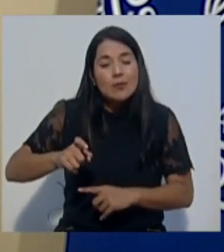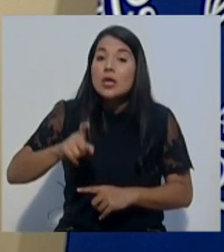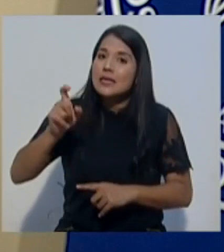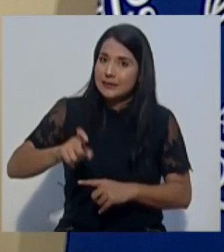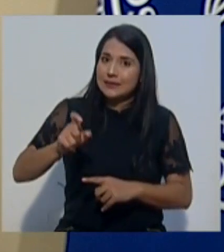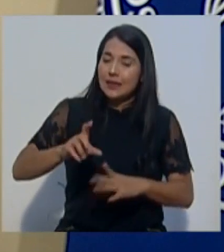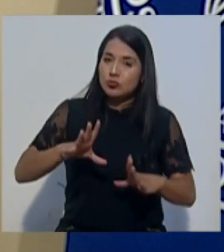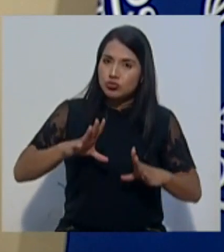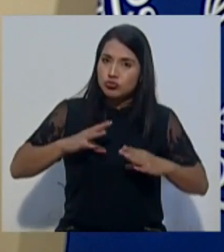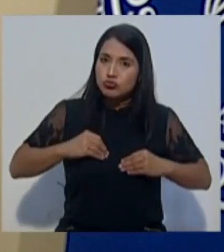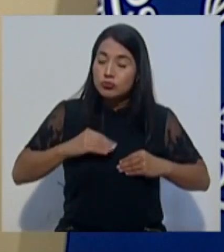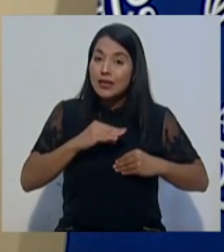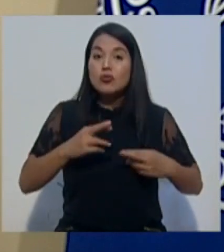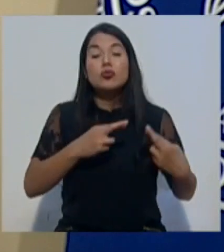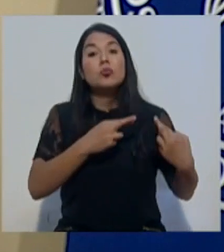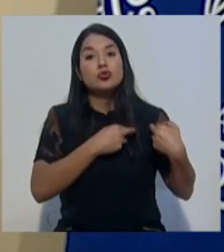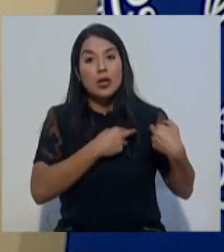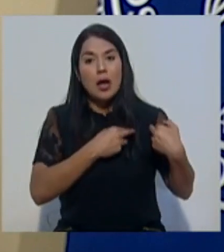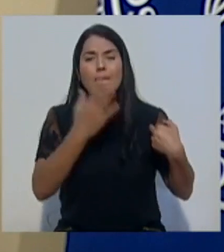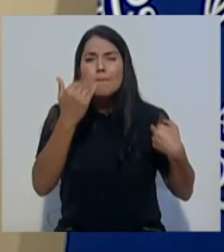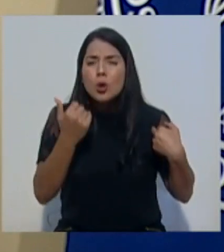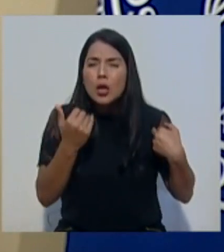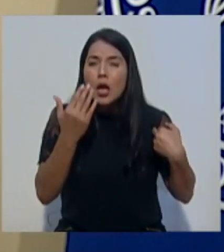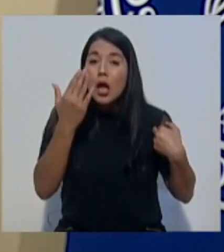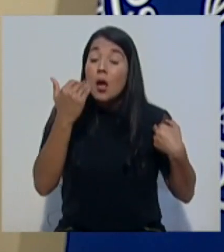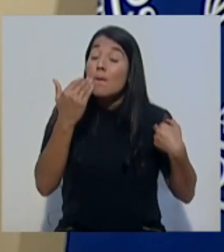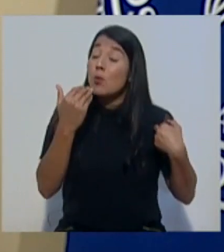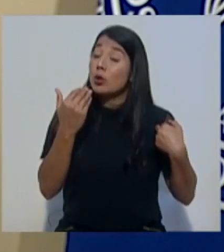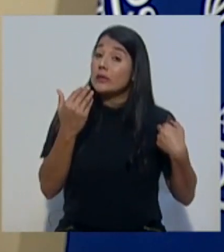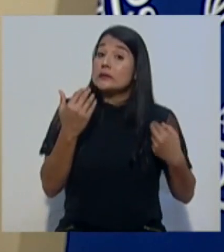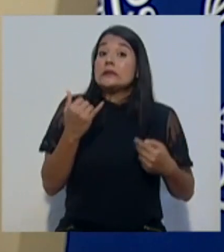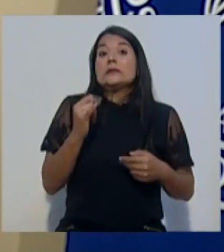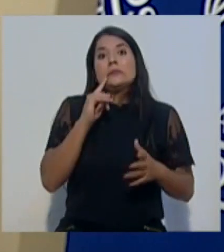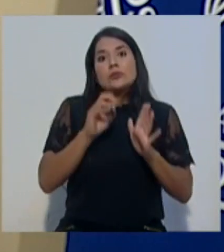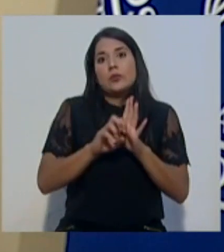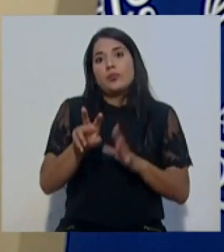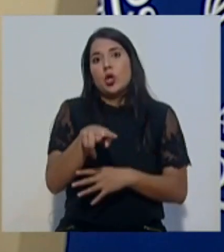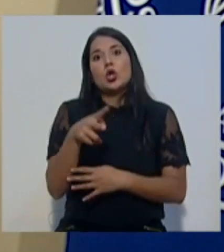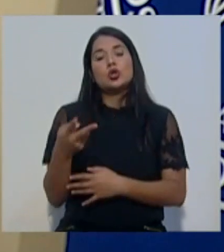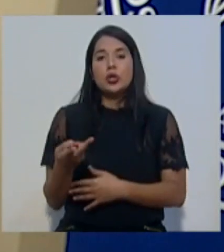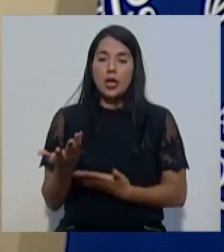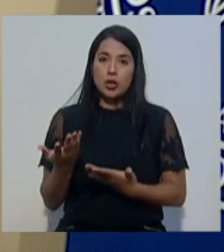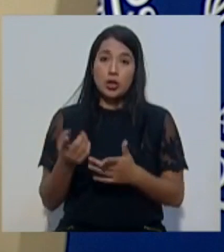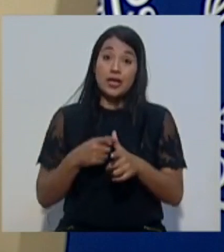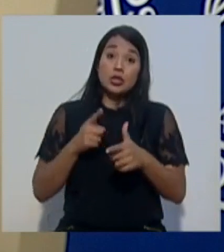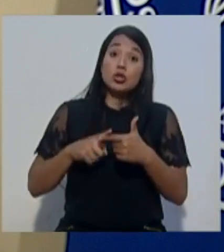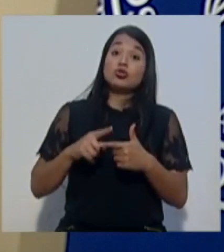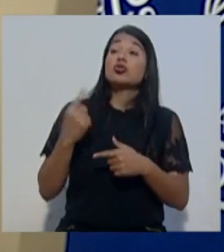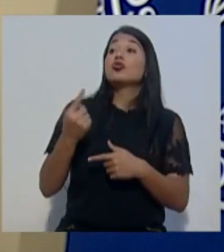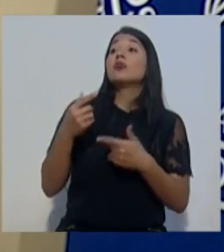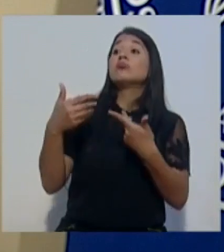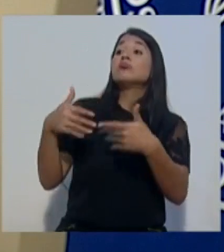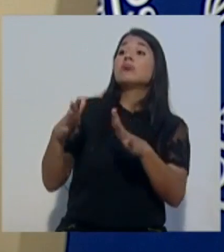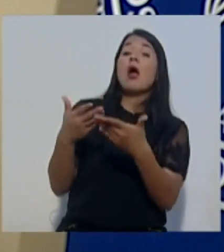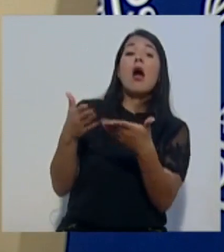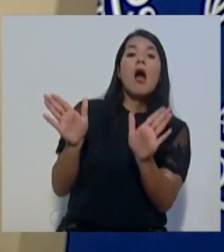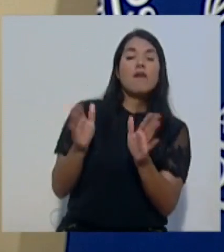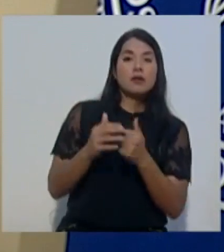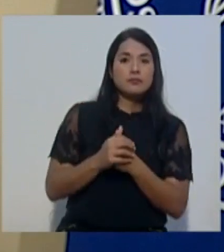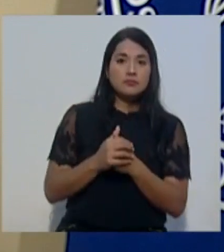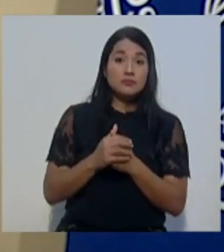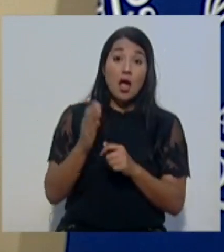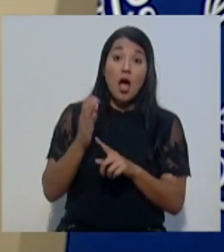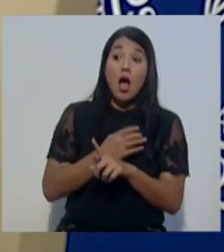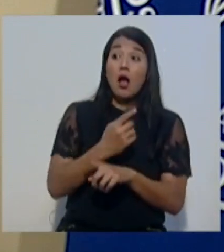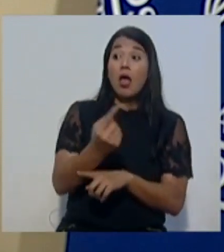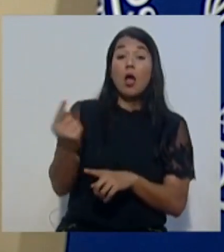una responsabilidad. ¿Por qué? Porque contrario sería que simplemente se dice, se abre, como se dijo aquí, cada